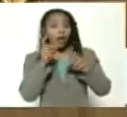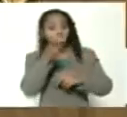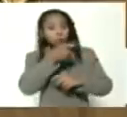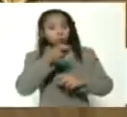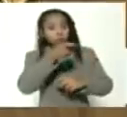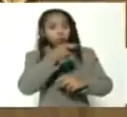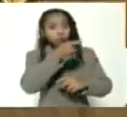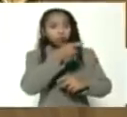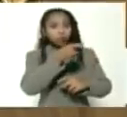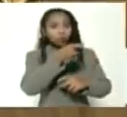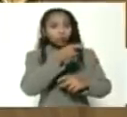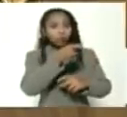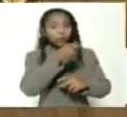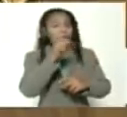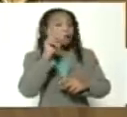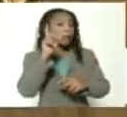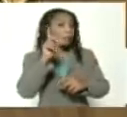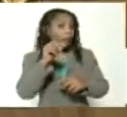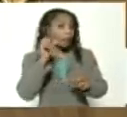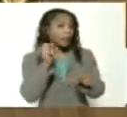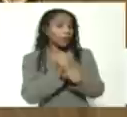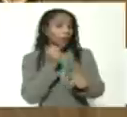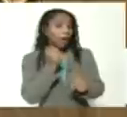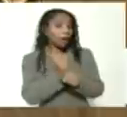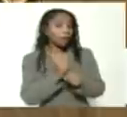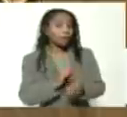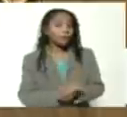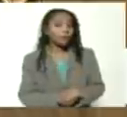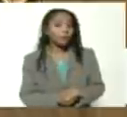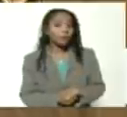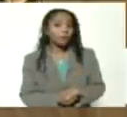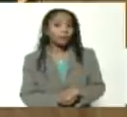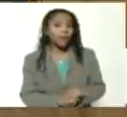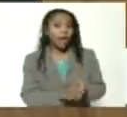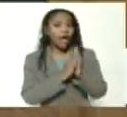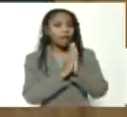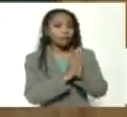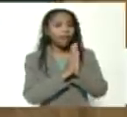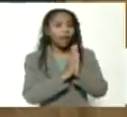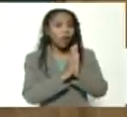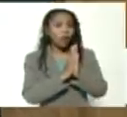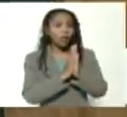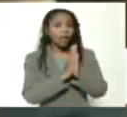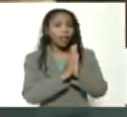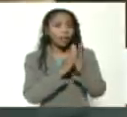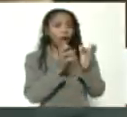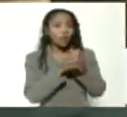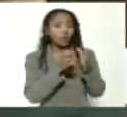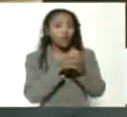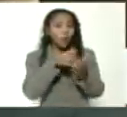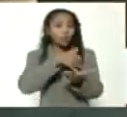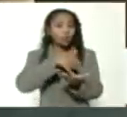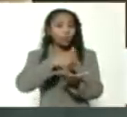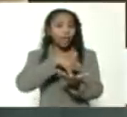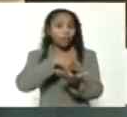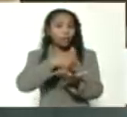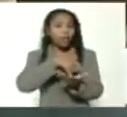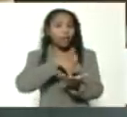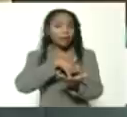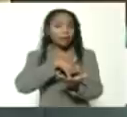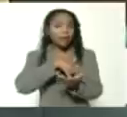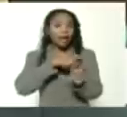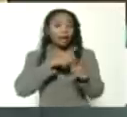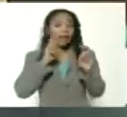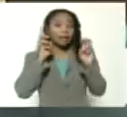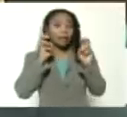de también legislar a favor de sectores vulnerables, en este caso